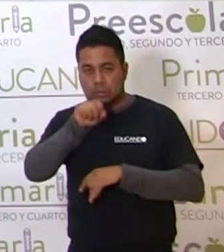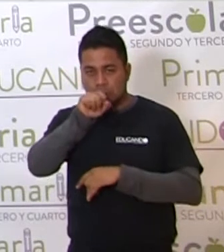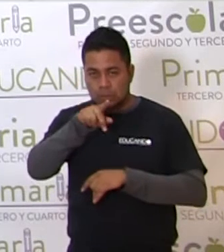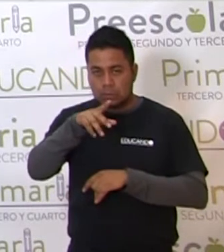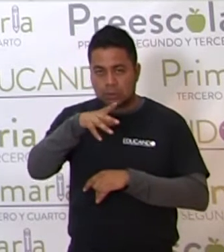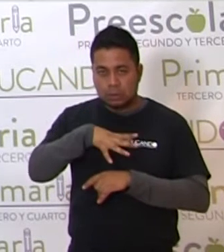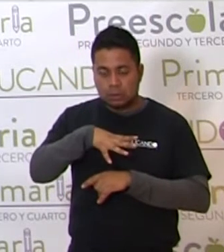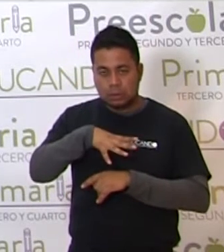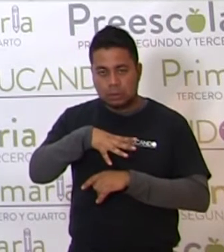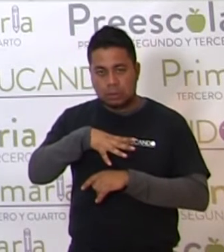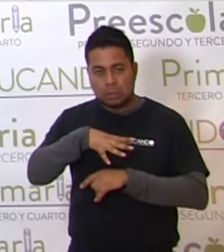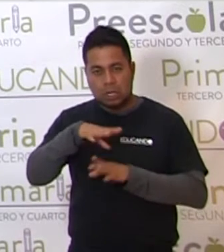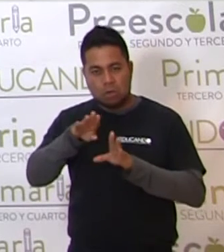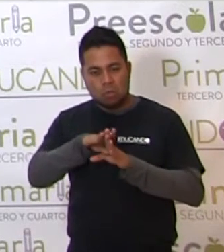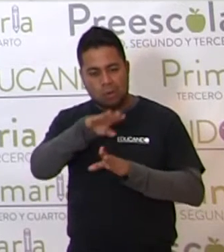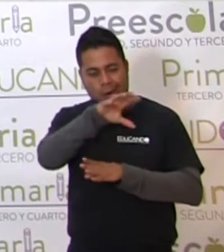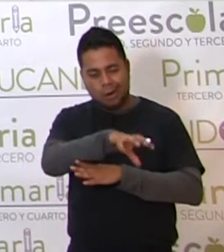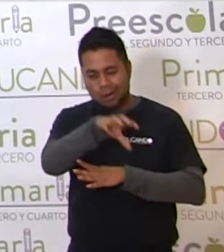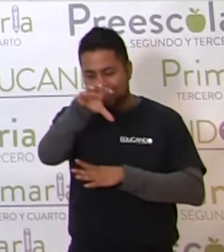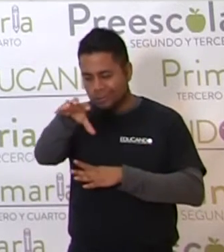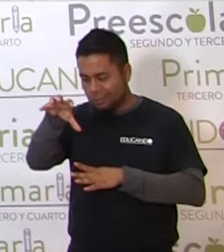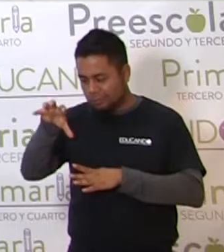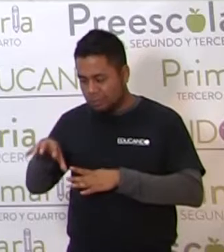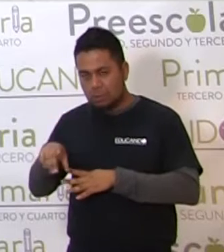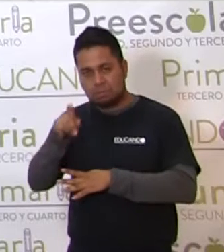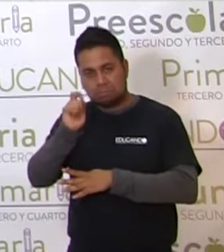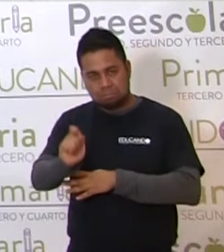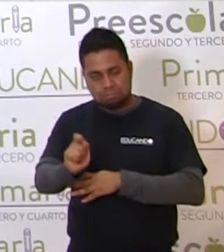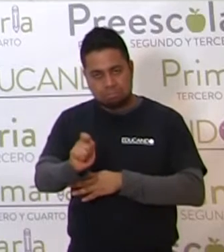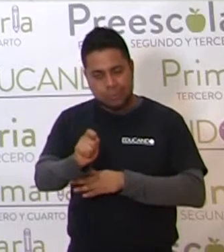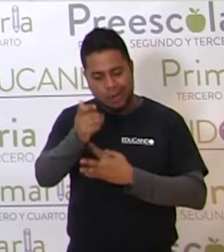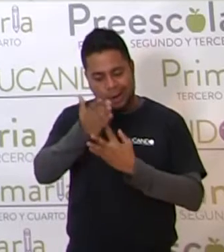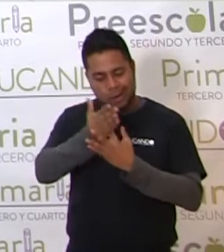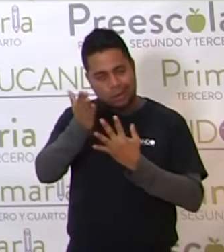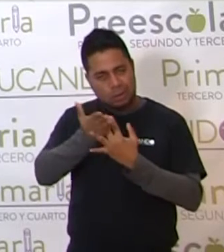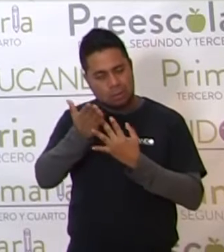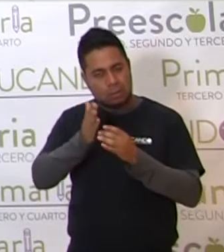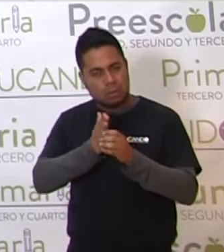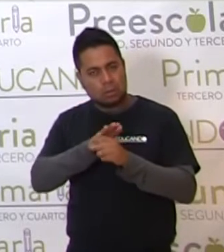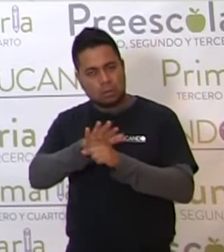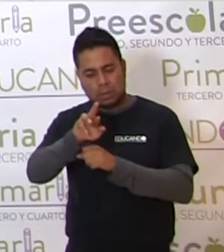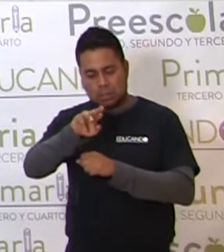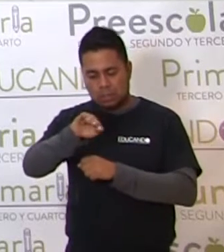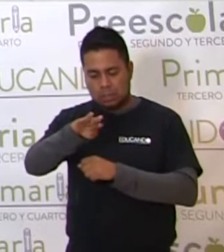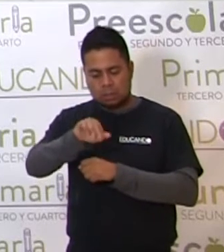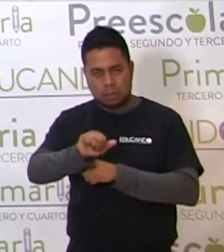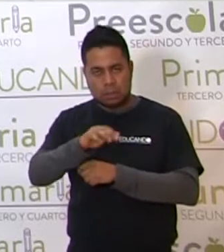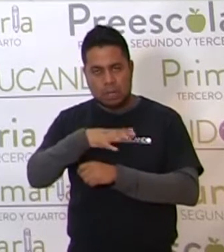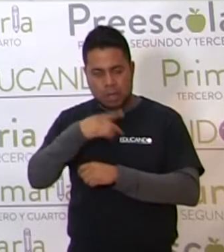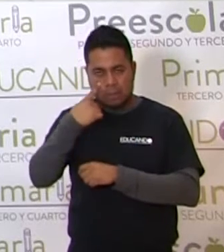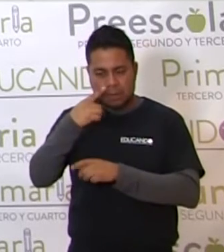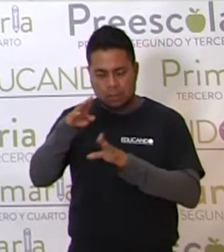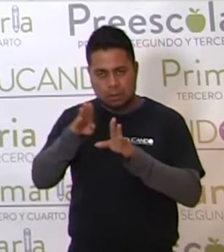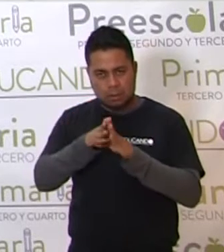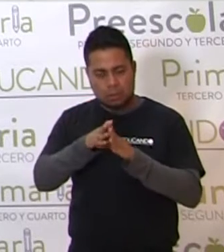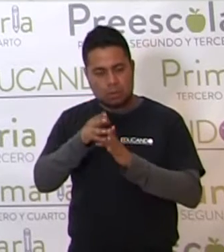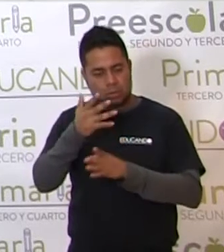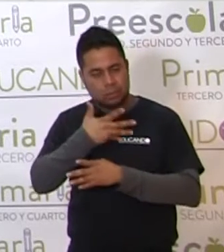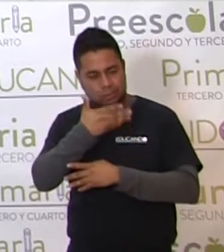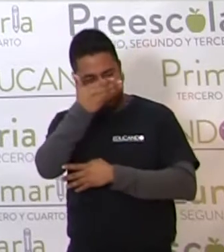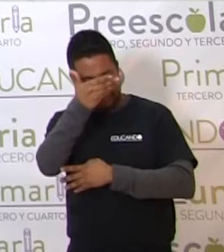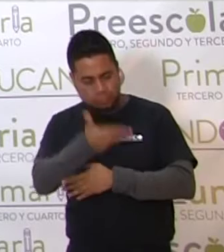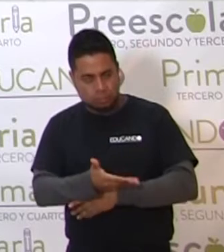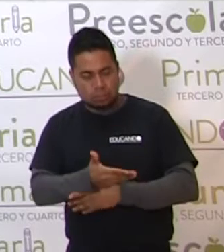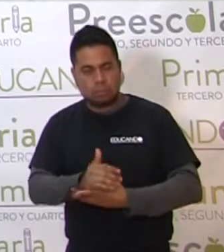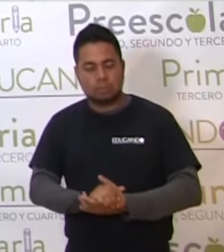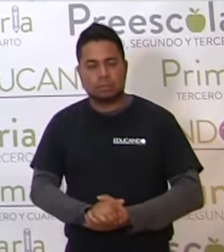su clasificación la clasificación de la rima la vamos a encontrar de la siguiente forma